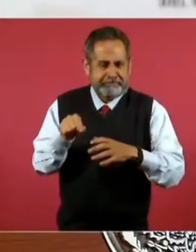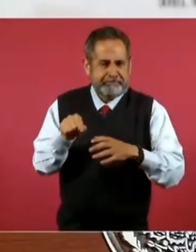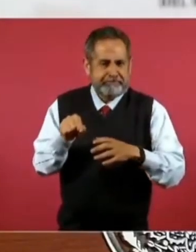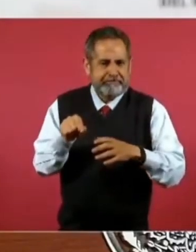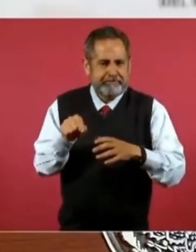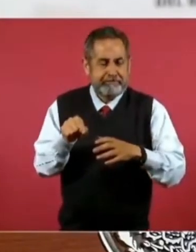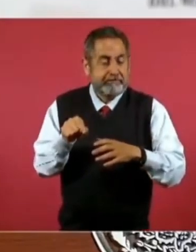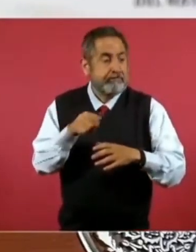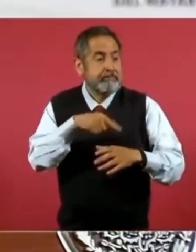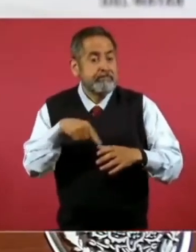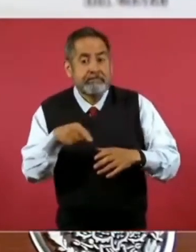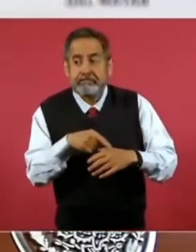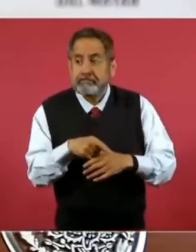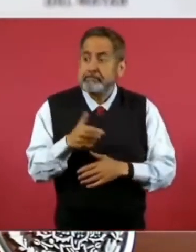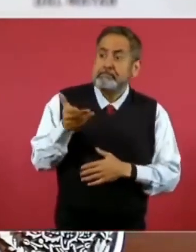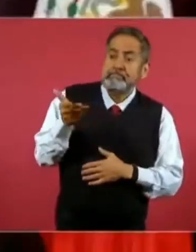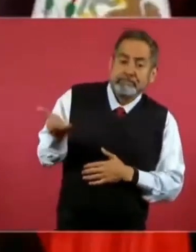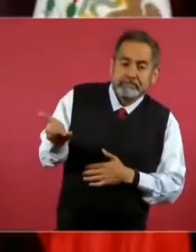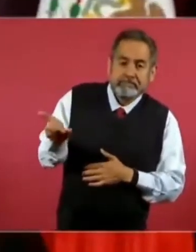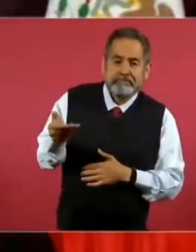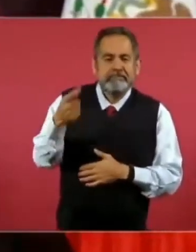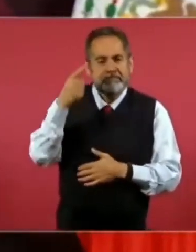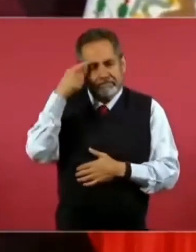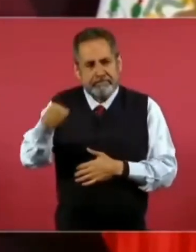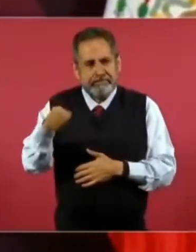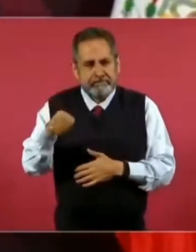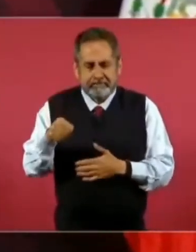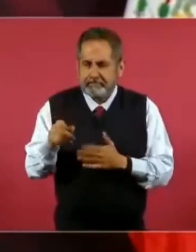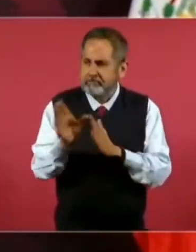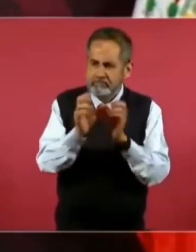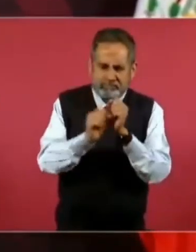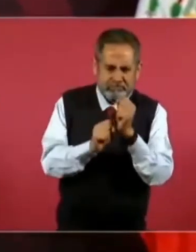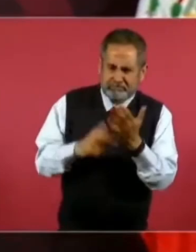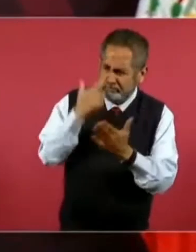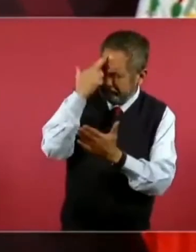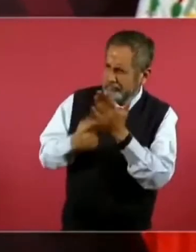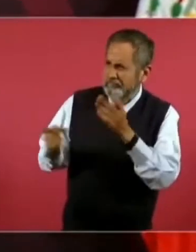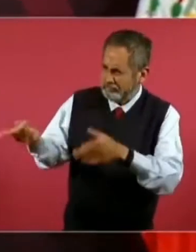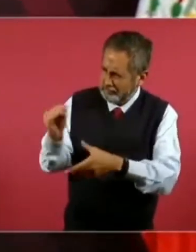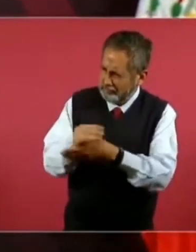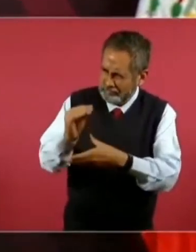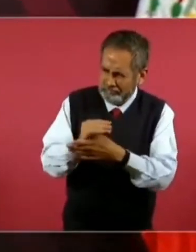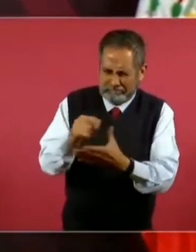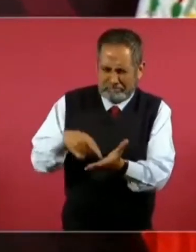esté pidiendo que se viole la Constitución.